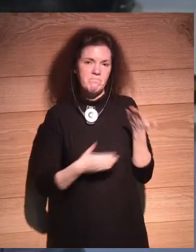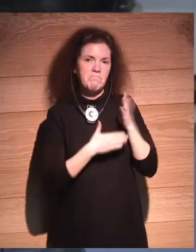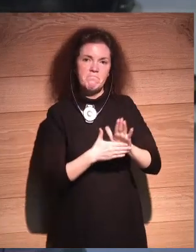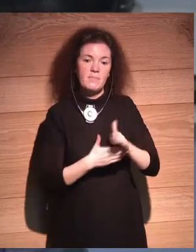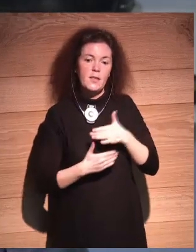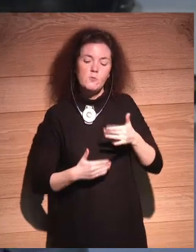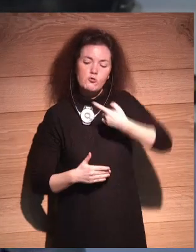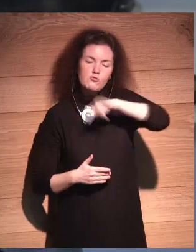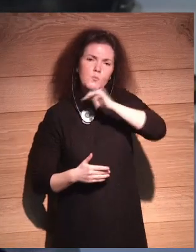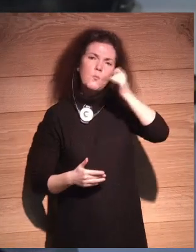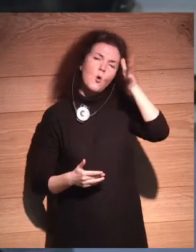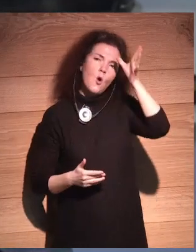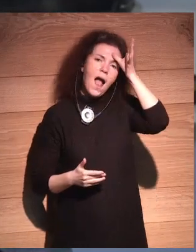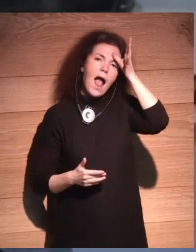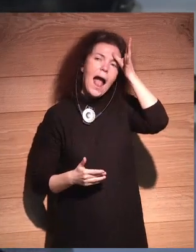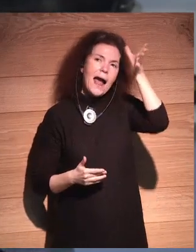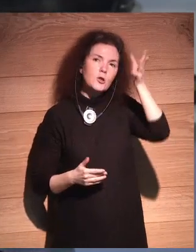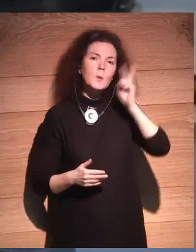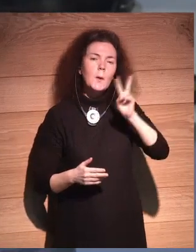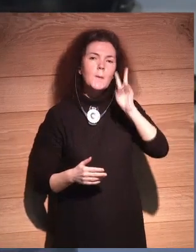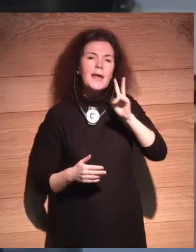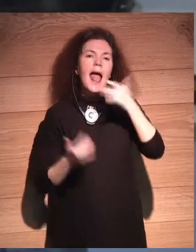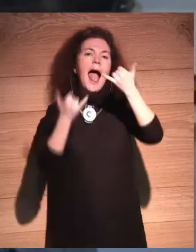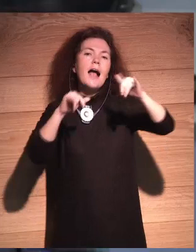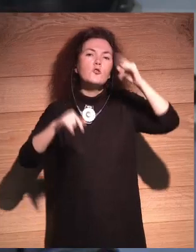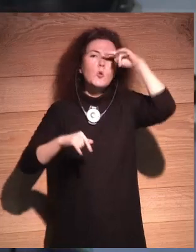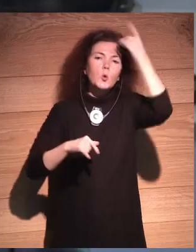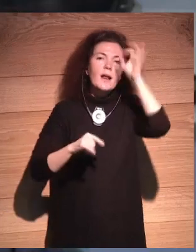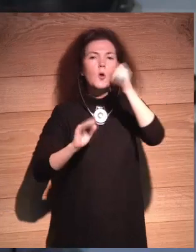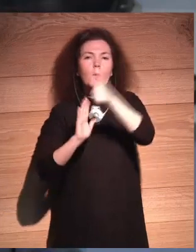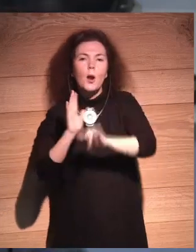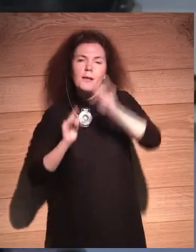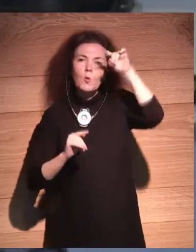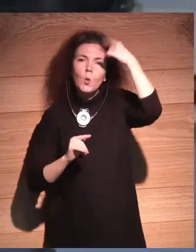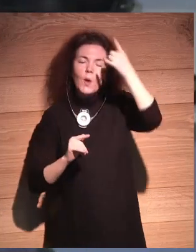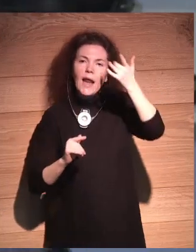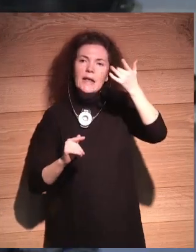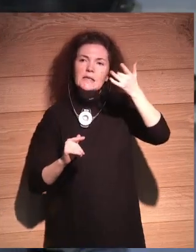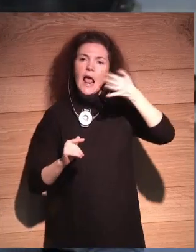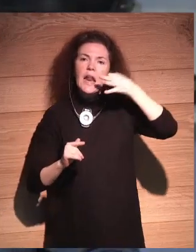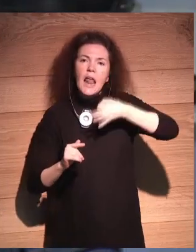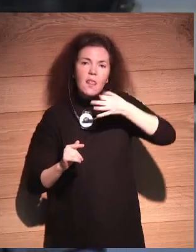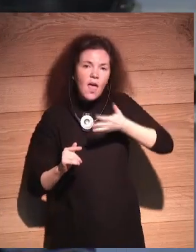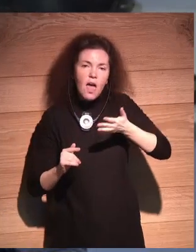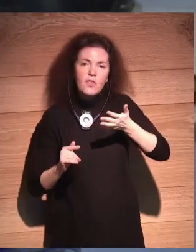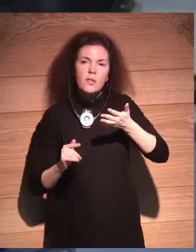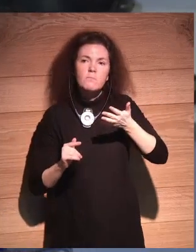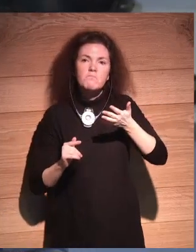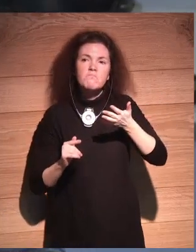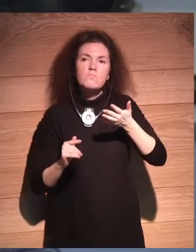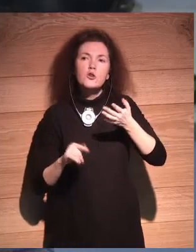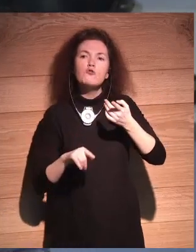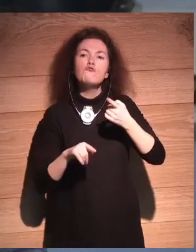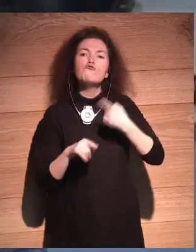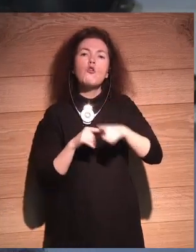hartos de ver actos culturales o programaciones culturales donde no se hacen